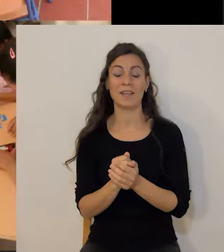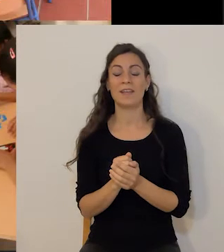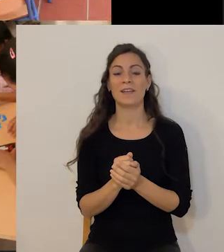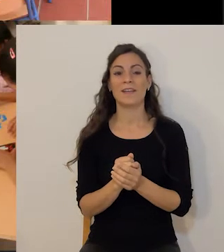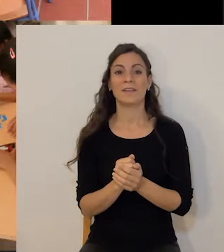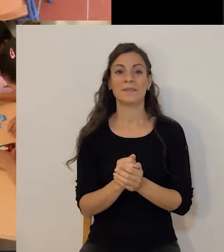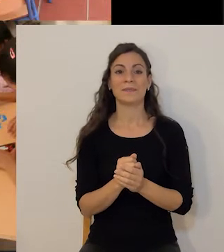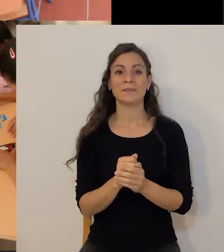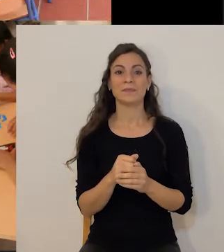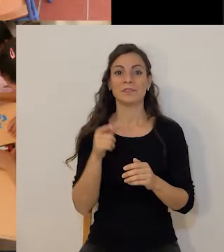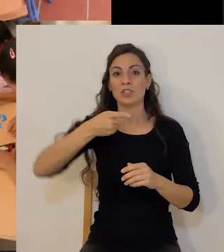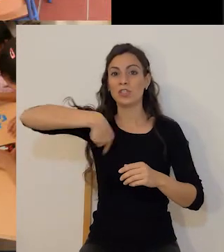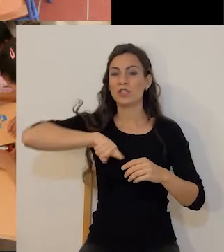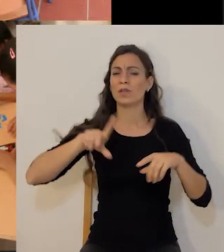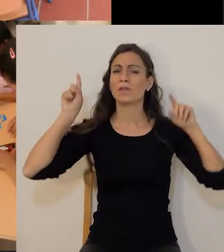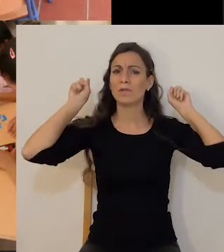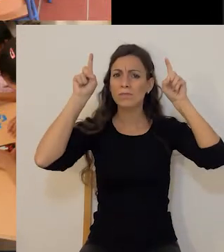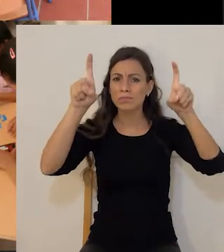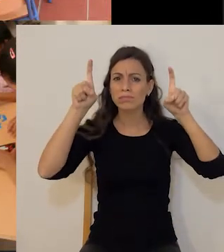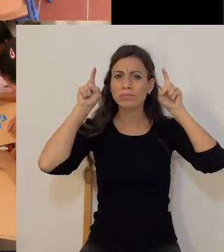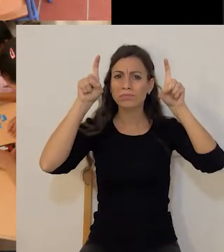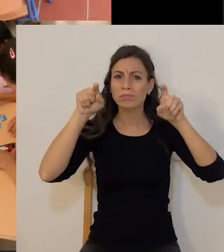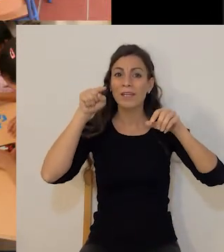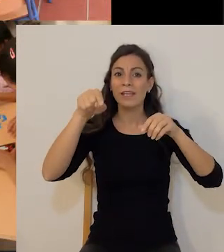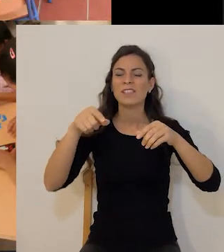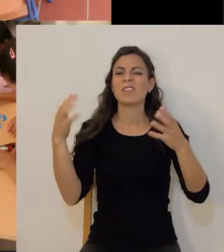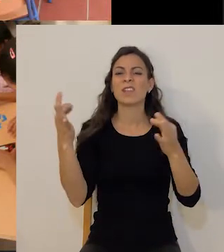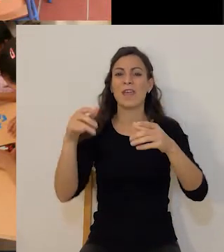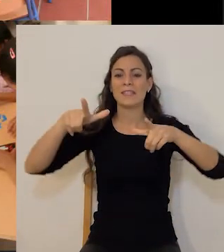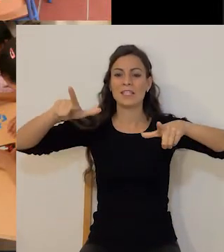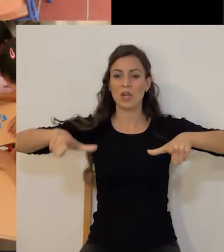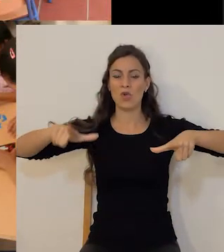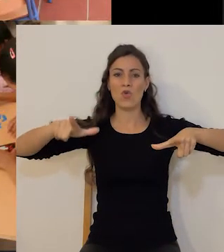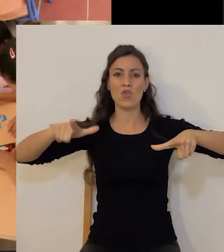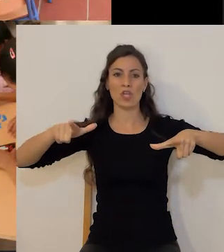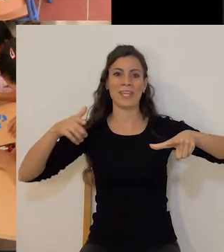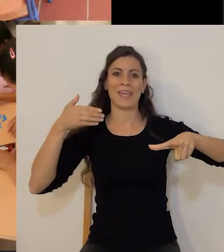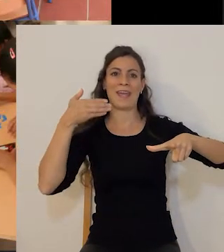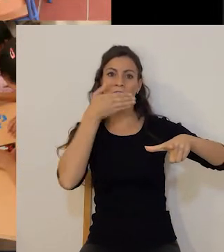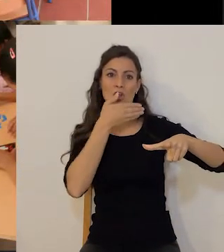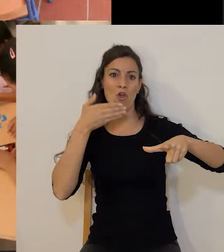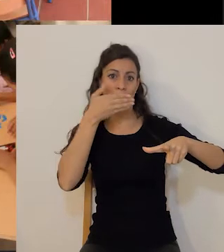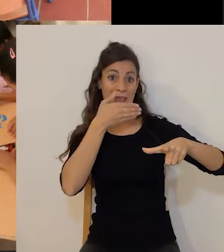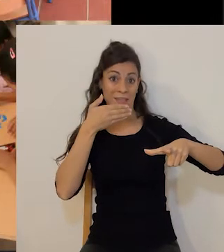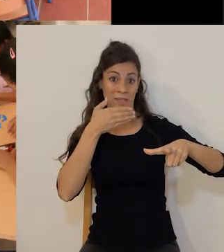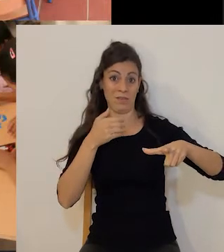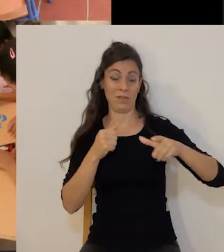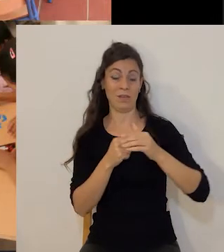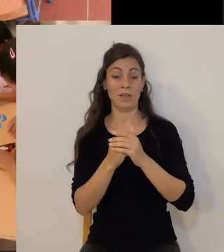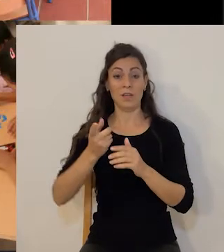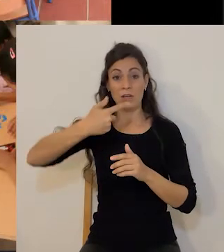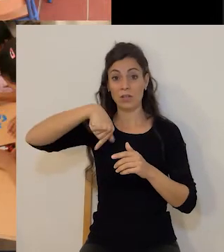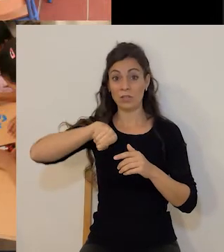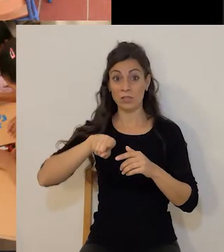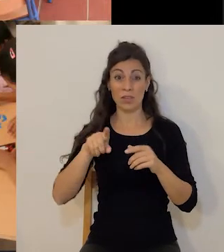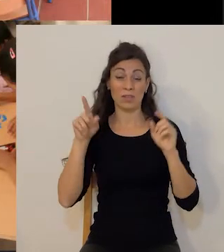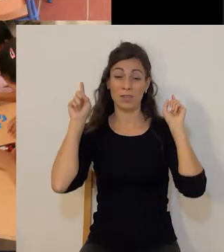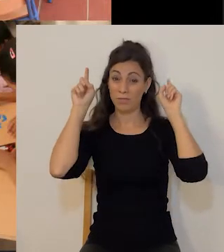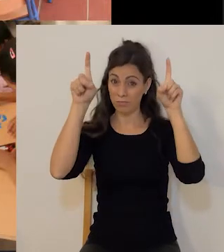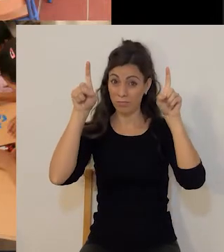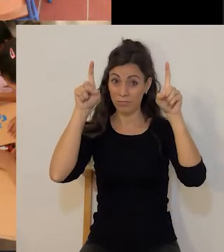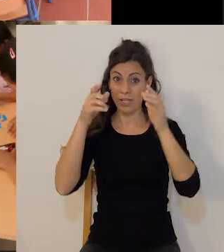en el que las formamos. Esto es la ludoteca del colegio, una pequeña sala donde las enseñamos. Aquí